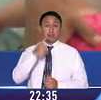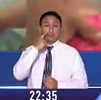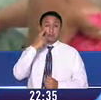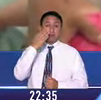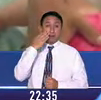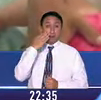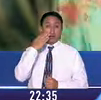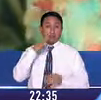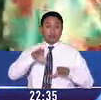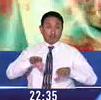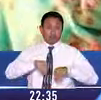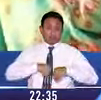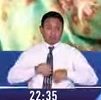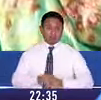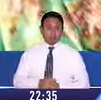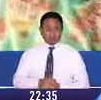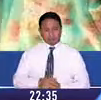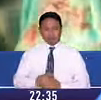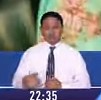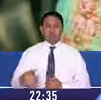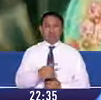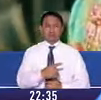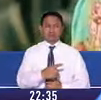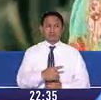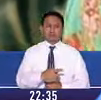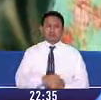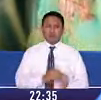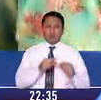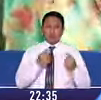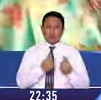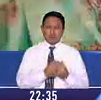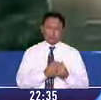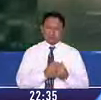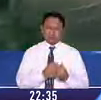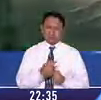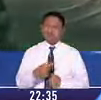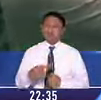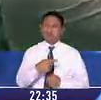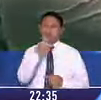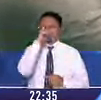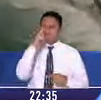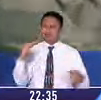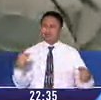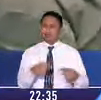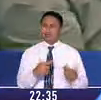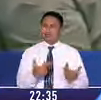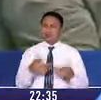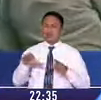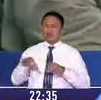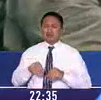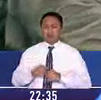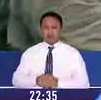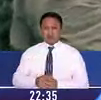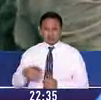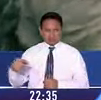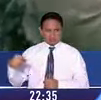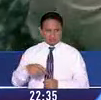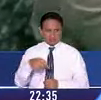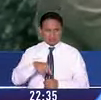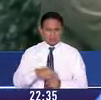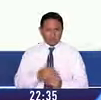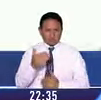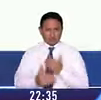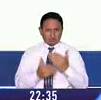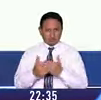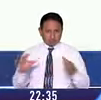madres adoptivos, un aspecto con el que no están de acuerdo especialistas en adopciones, ya que aseguran que no representa un